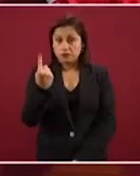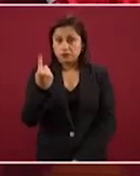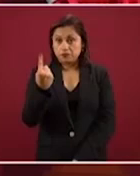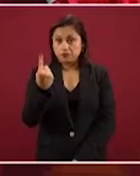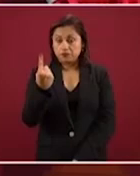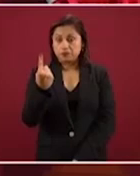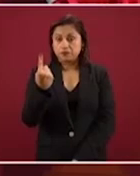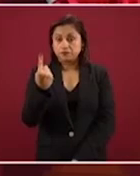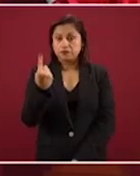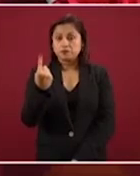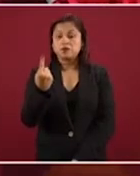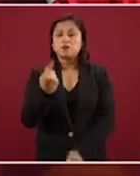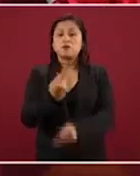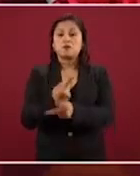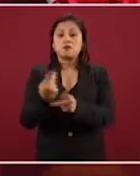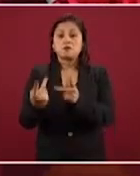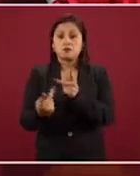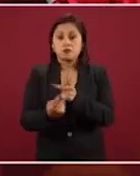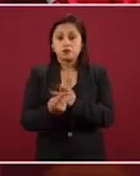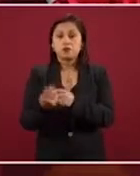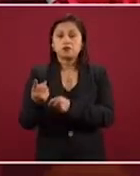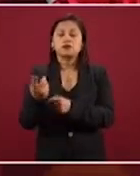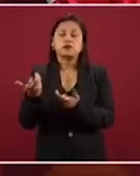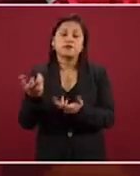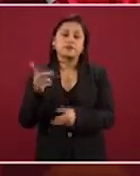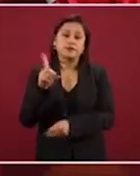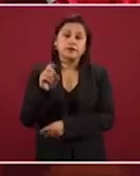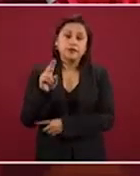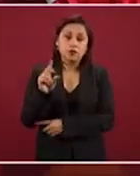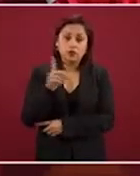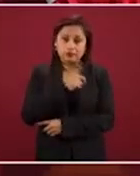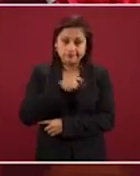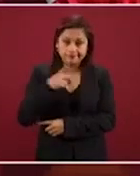del producto, la deuda.